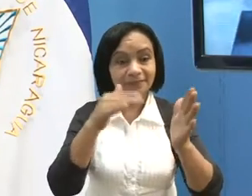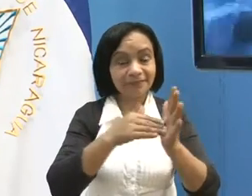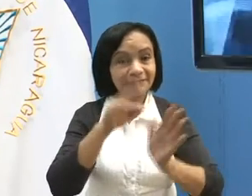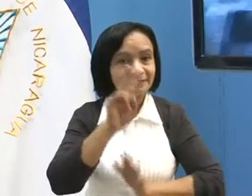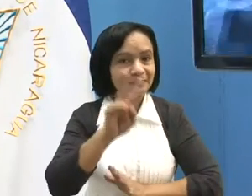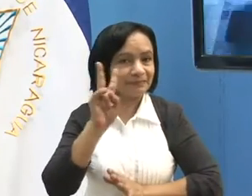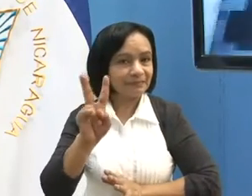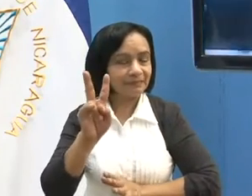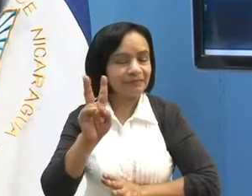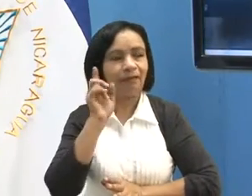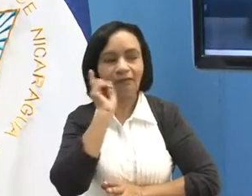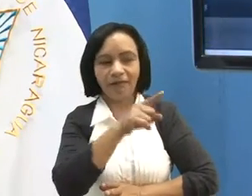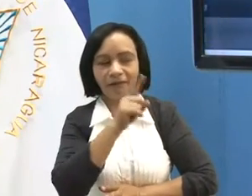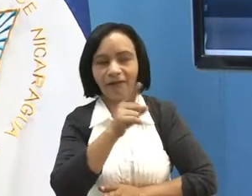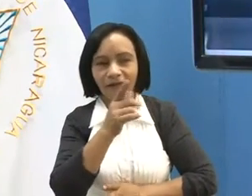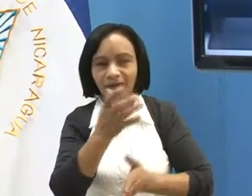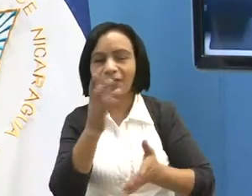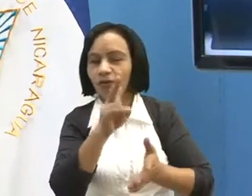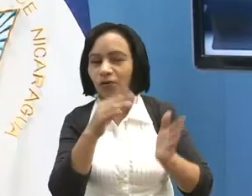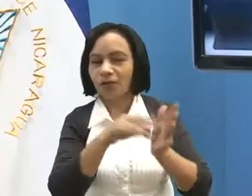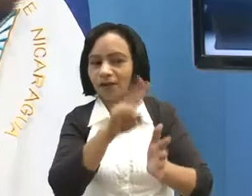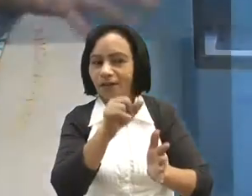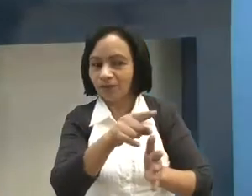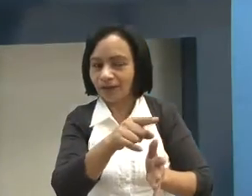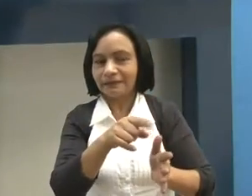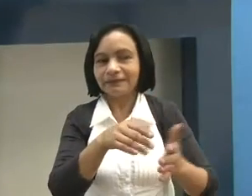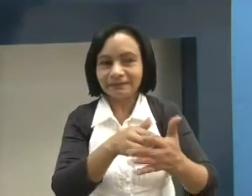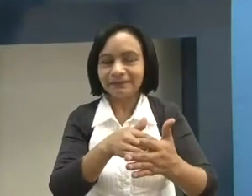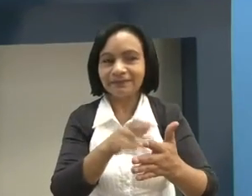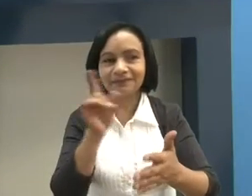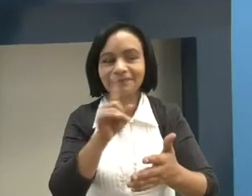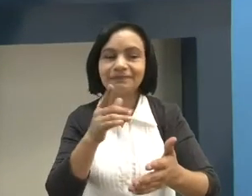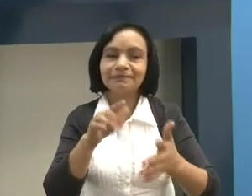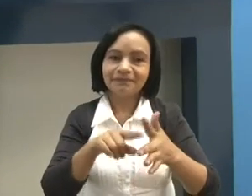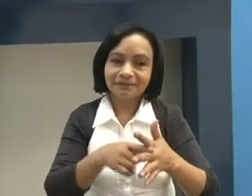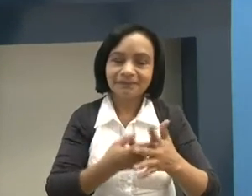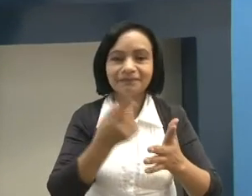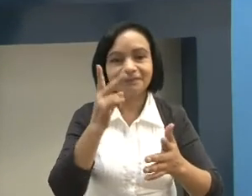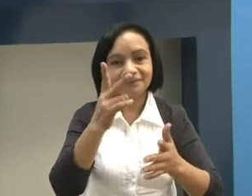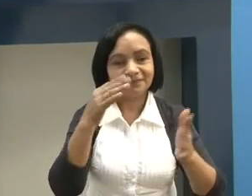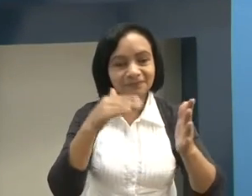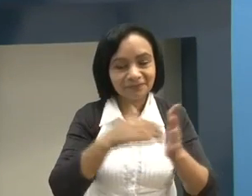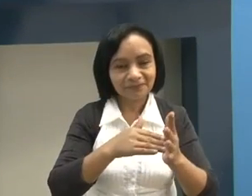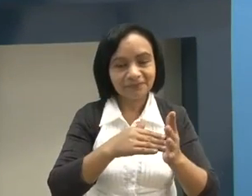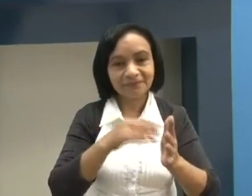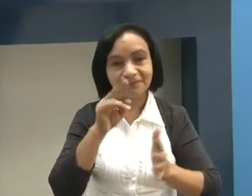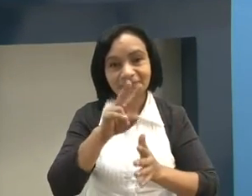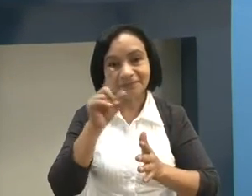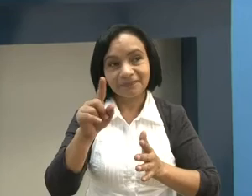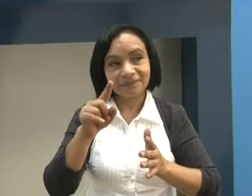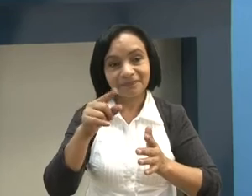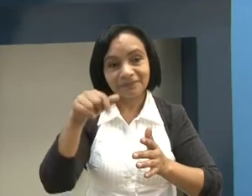2022. Te quedaste anclado. Me quedé ahí, ¿verdad? Pero lo que ocurre es que siempre, ¿no? Inicia en el 2021, claro, todo el proceso de conocer. En